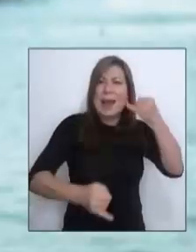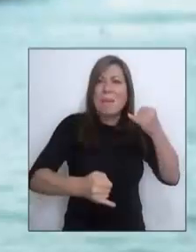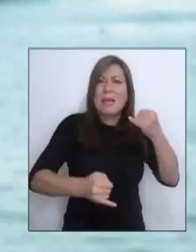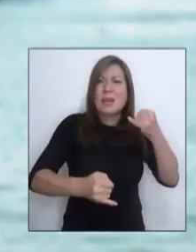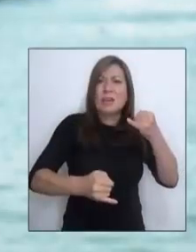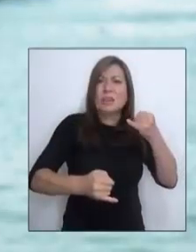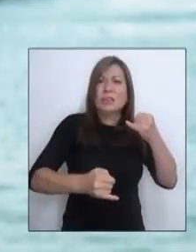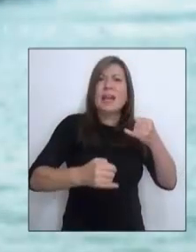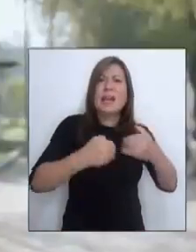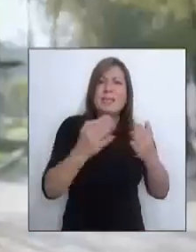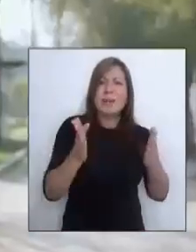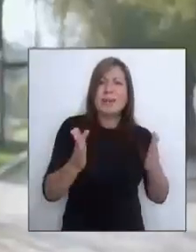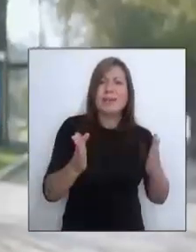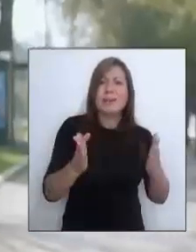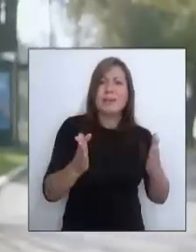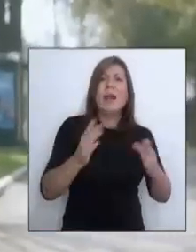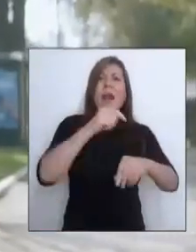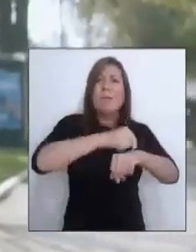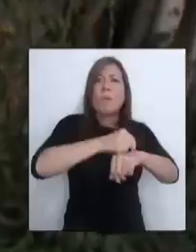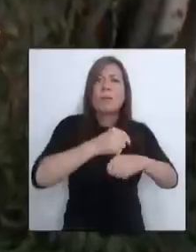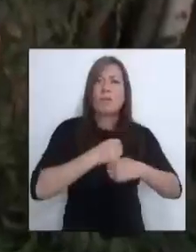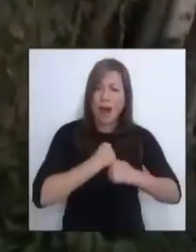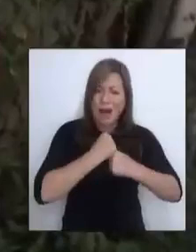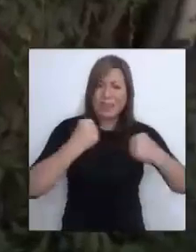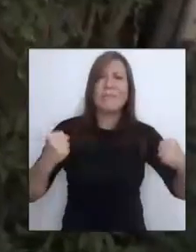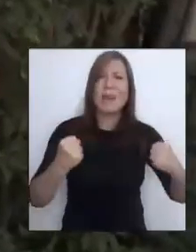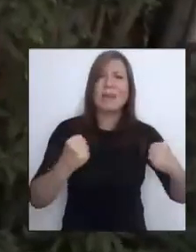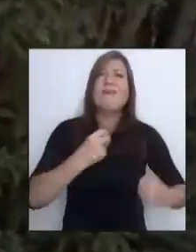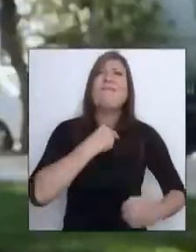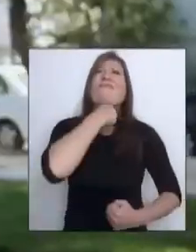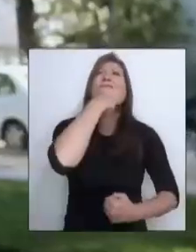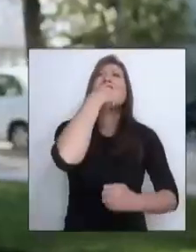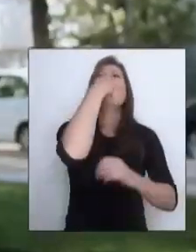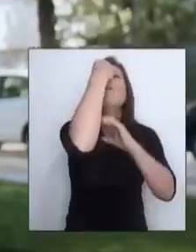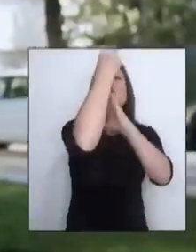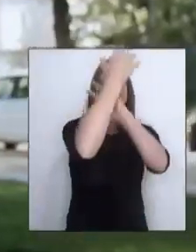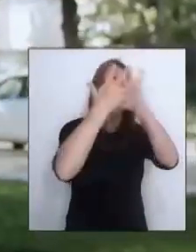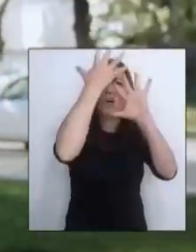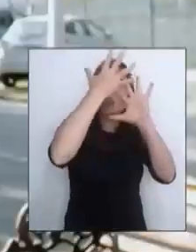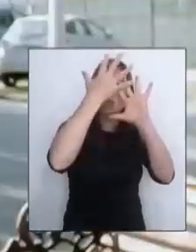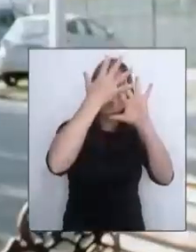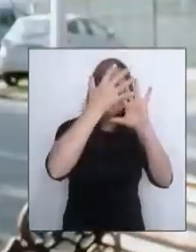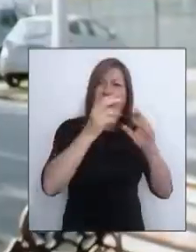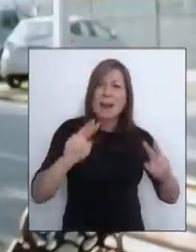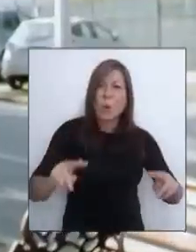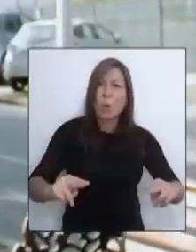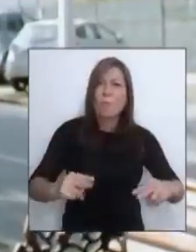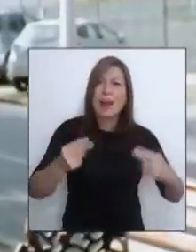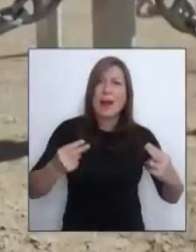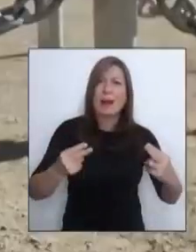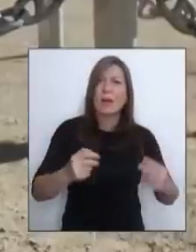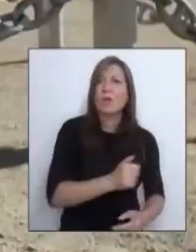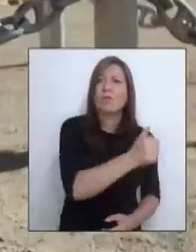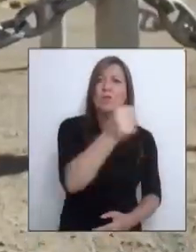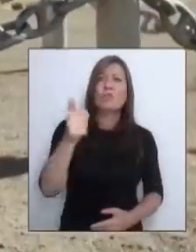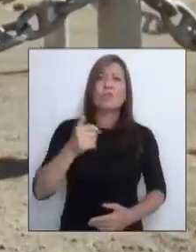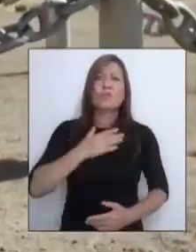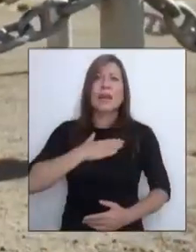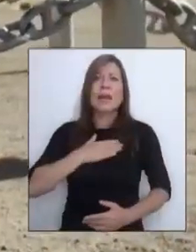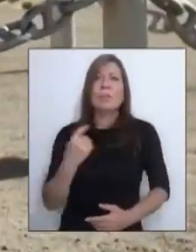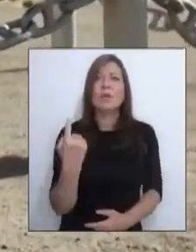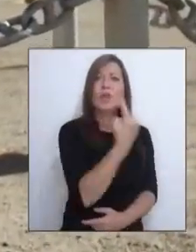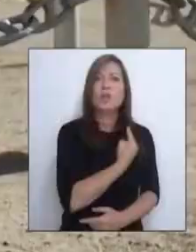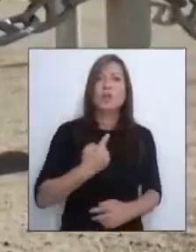de la libertad. Llegó el momento de atreverse y sacar nuestra voz para recuperar lo que todos queremos